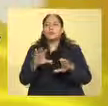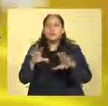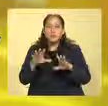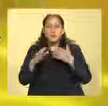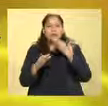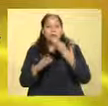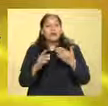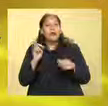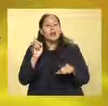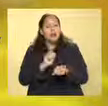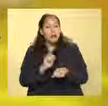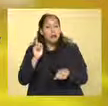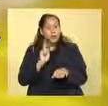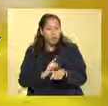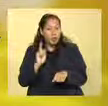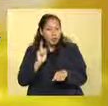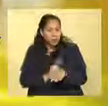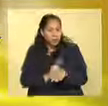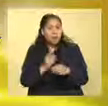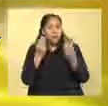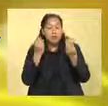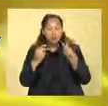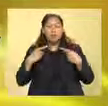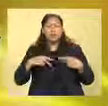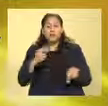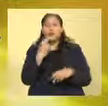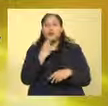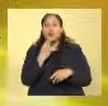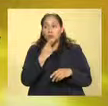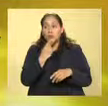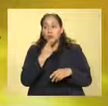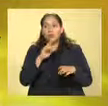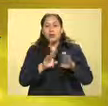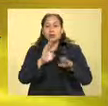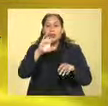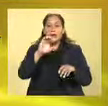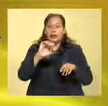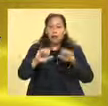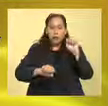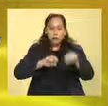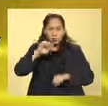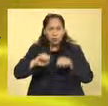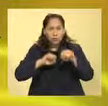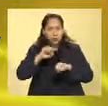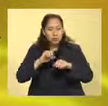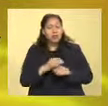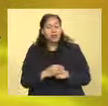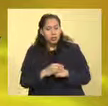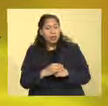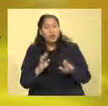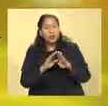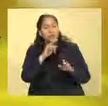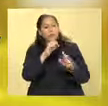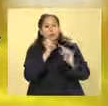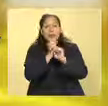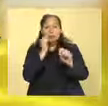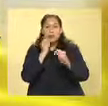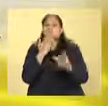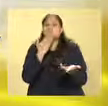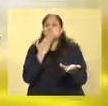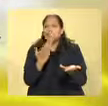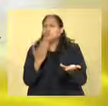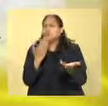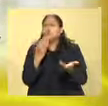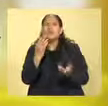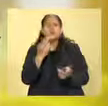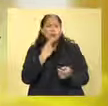que diariamente mucha gente utiliza las ecobicis y que han resultado una forma de transporte